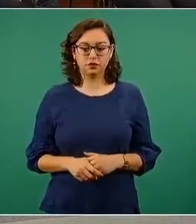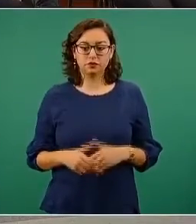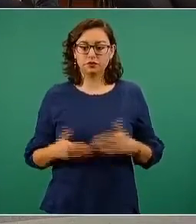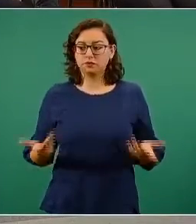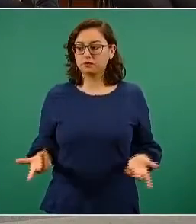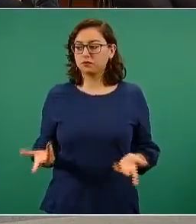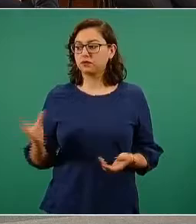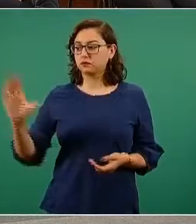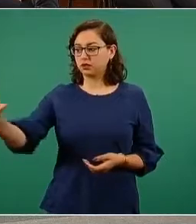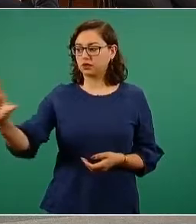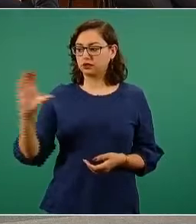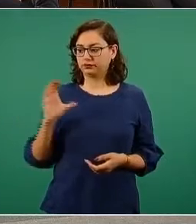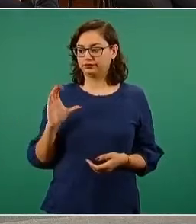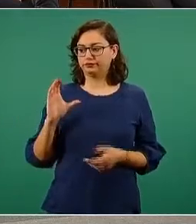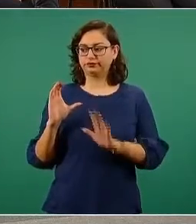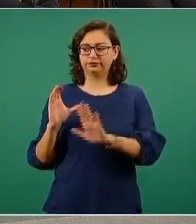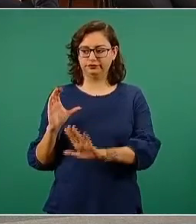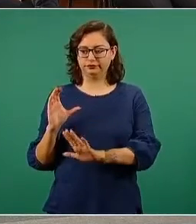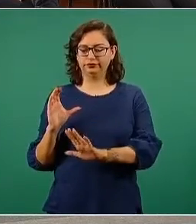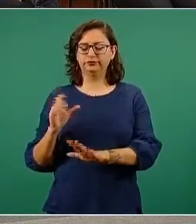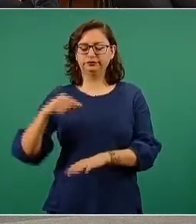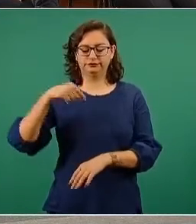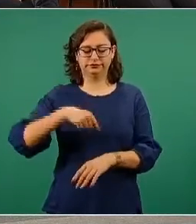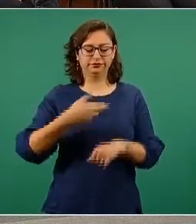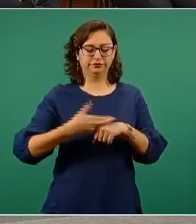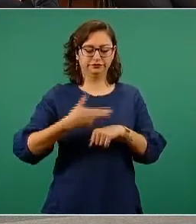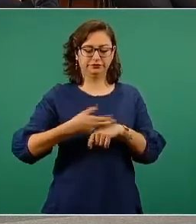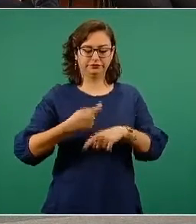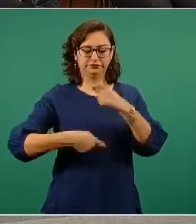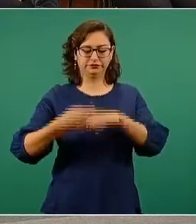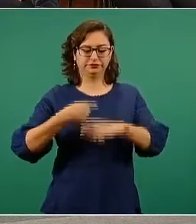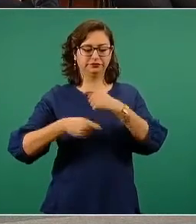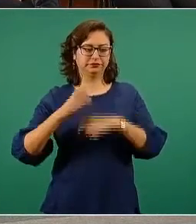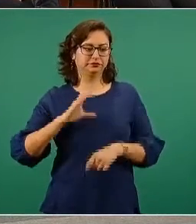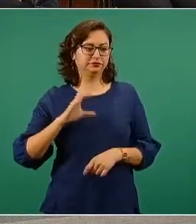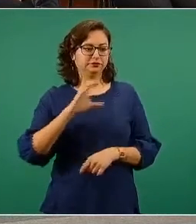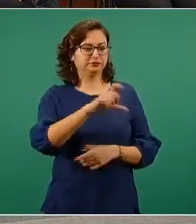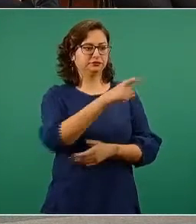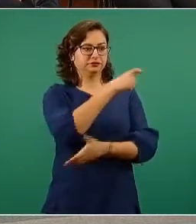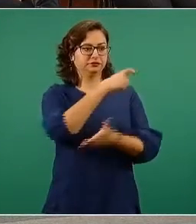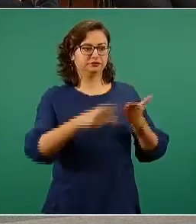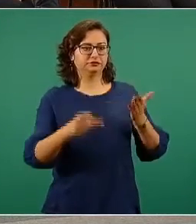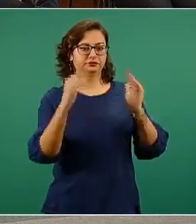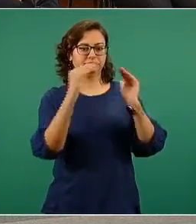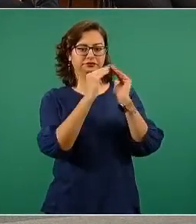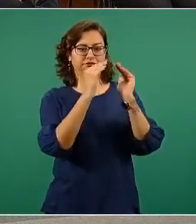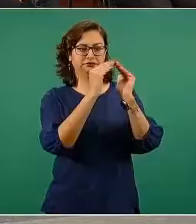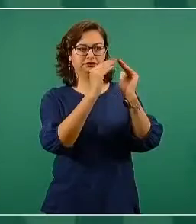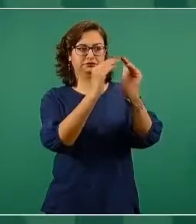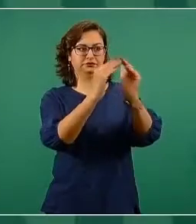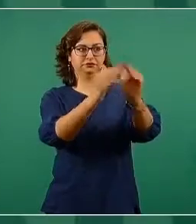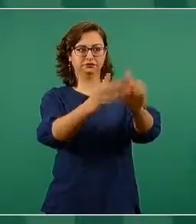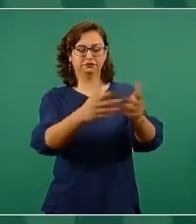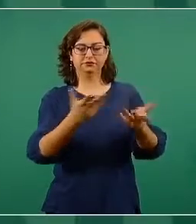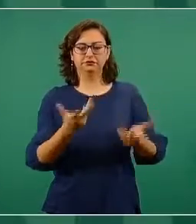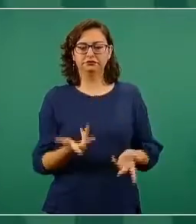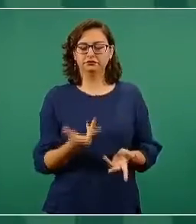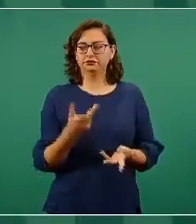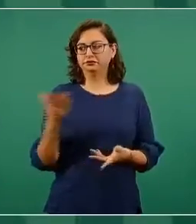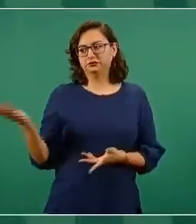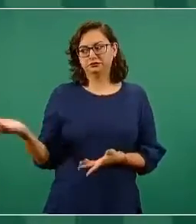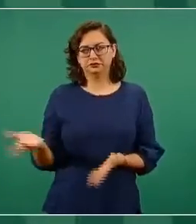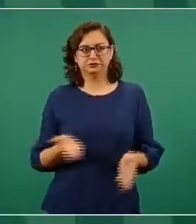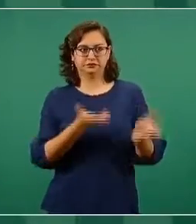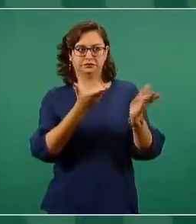entregar esos fondos a empresas intermediarias, inmobiliarias, y que esas